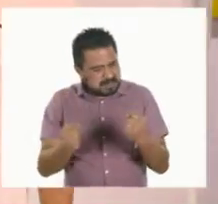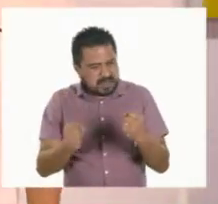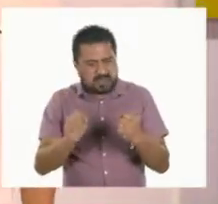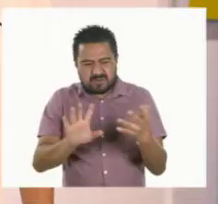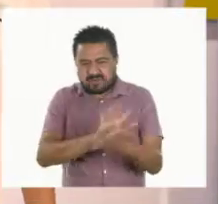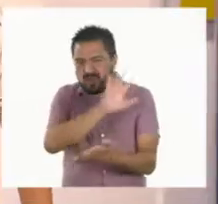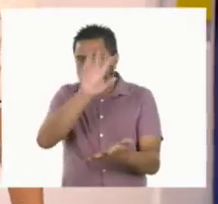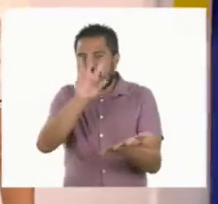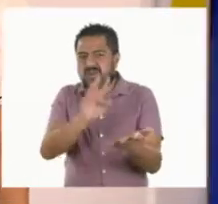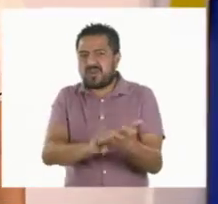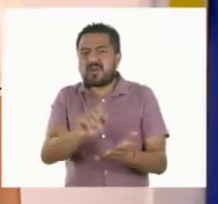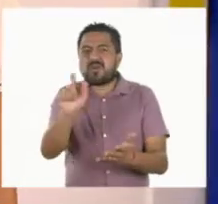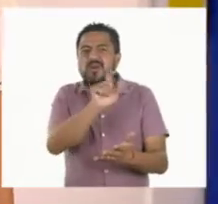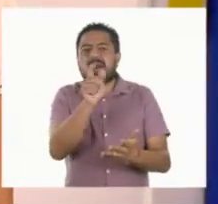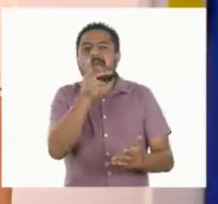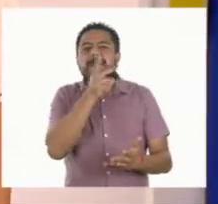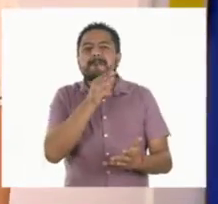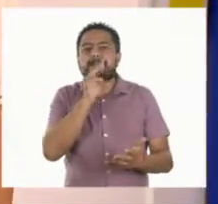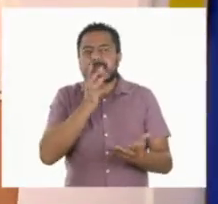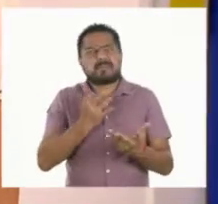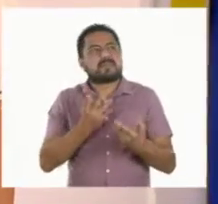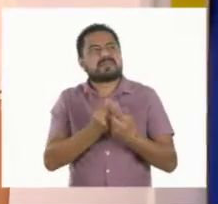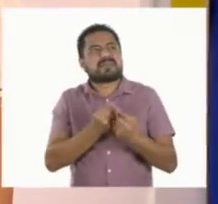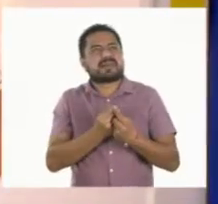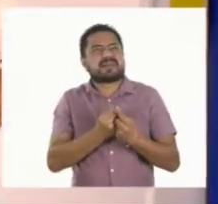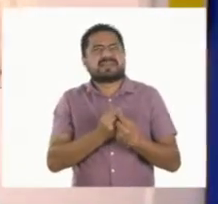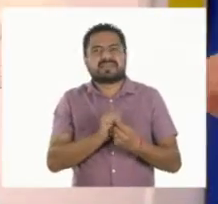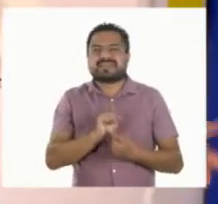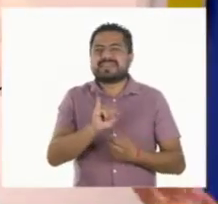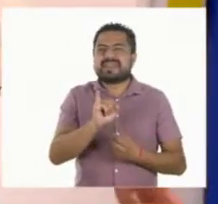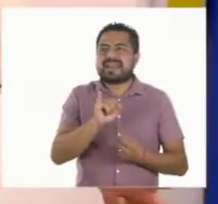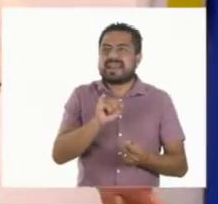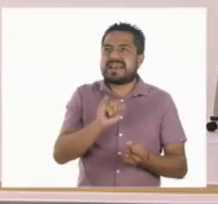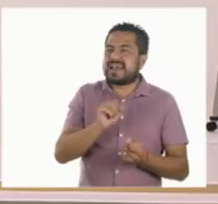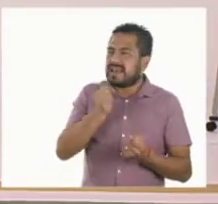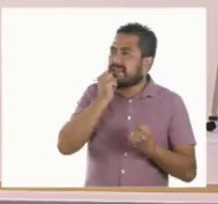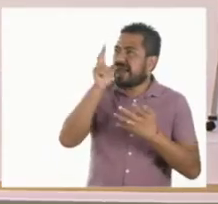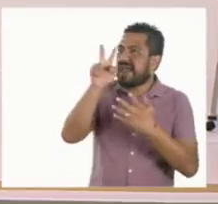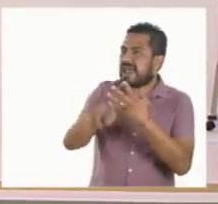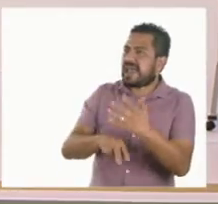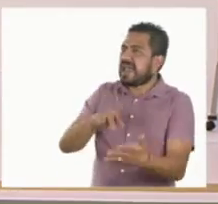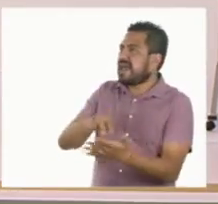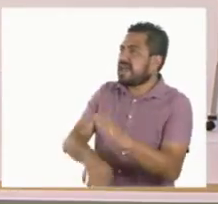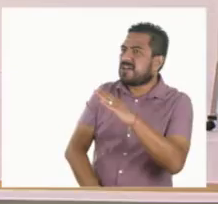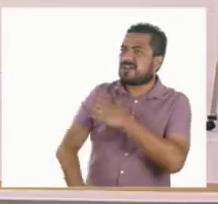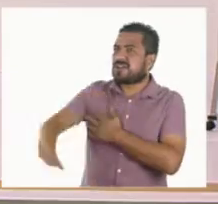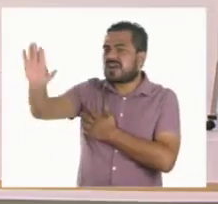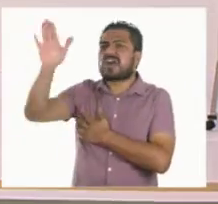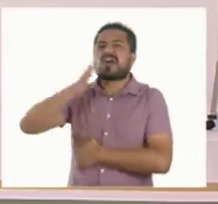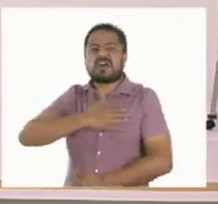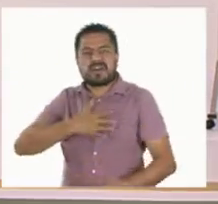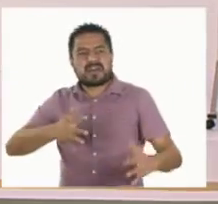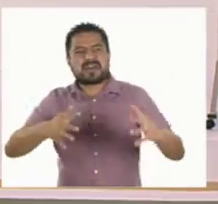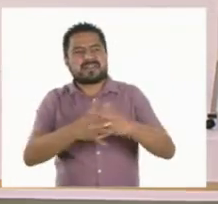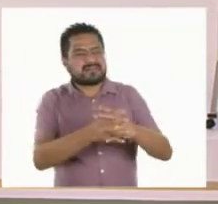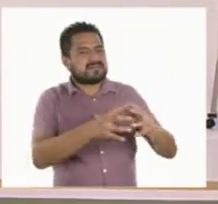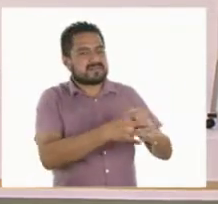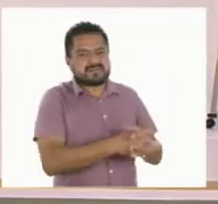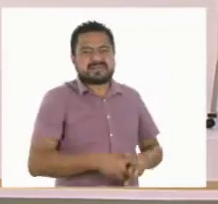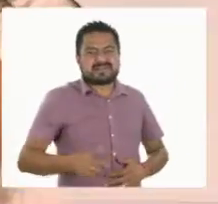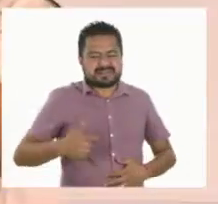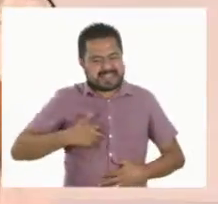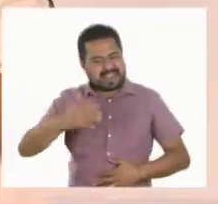la boda, cuando van con sus papás, segurito son los primeros que saltan a la hora de la víbora de la mar y van y se ponen en la fila, ¿verdad? Ya